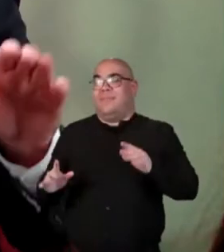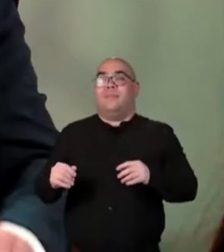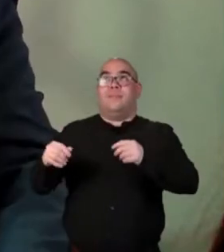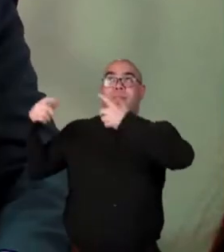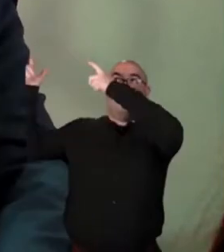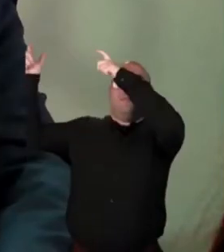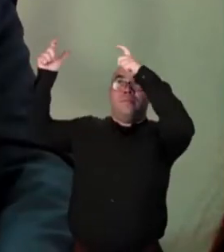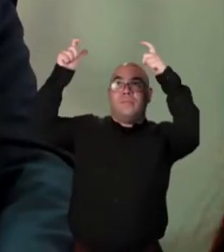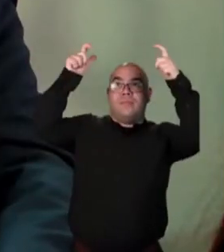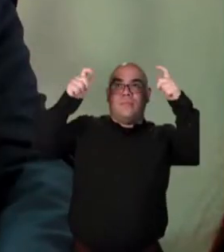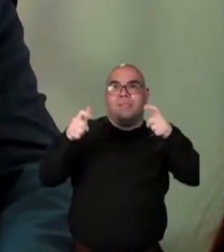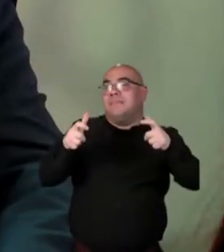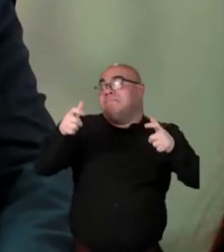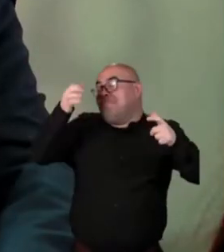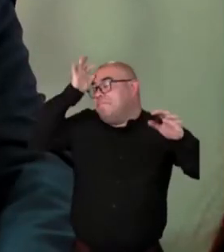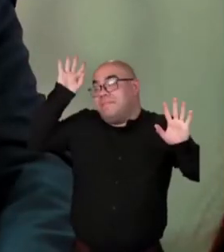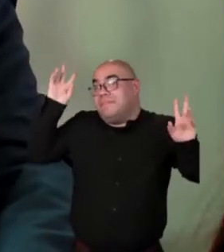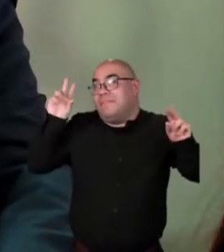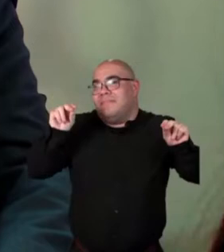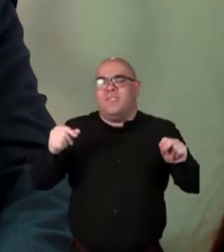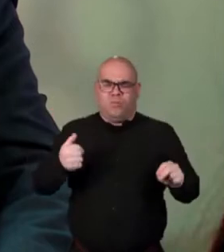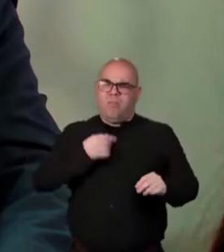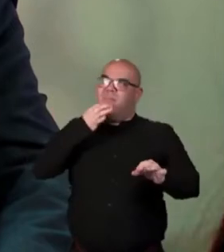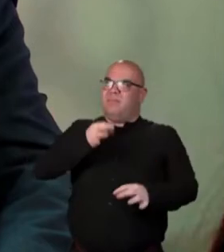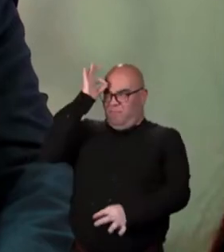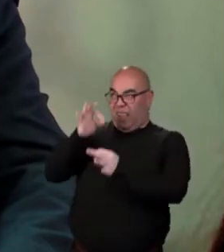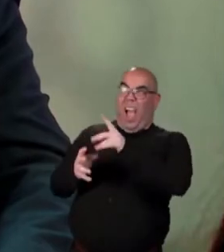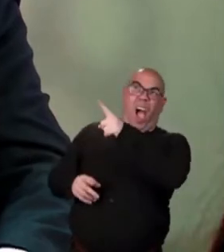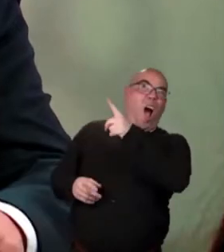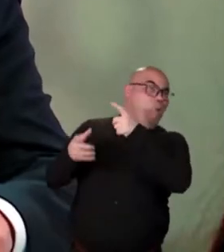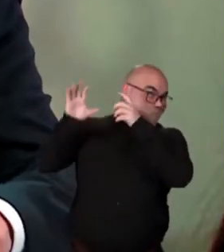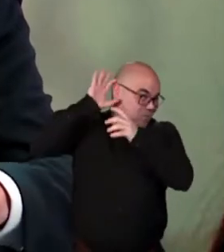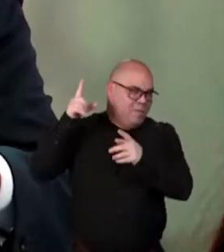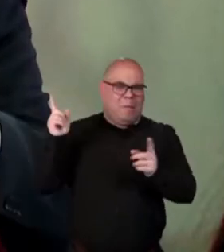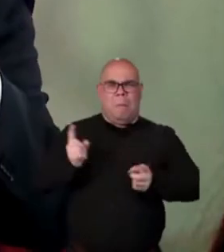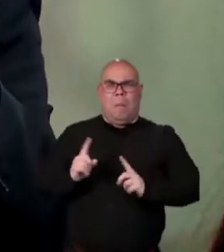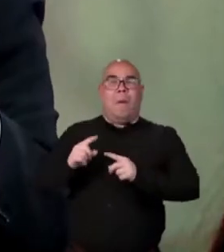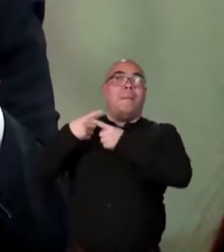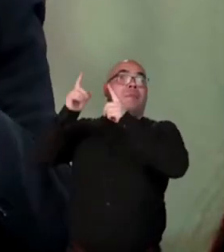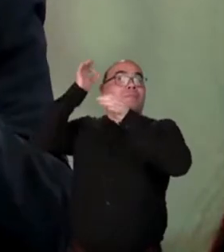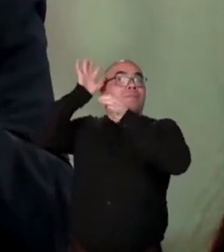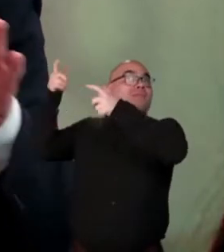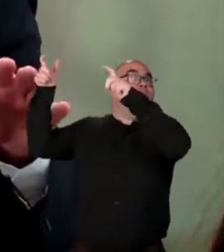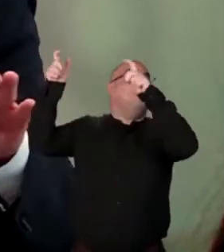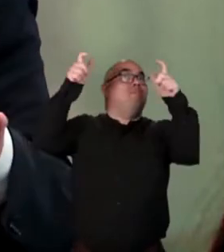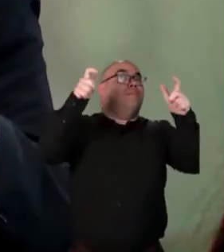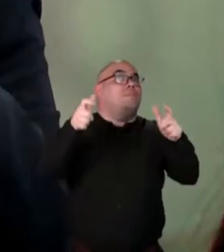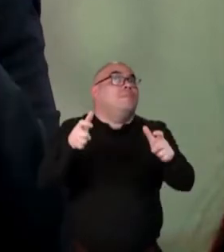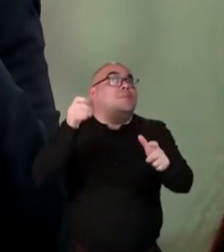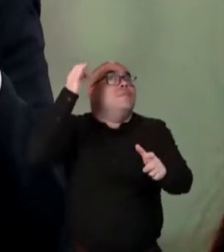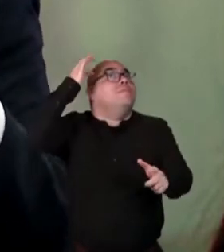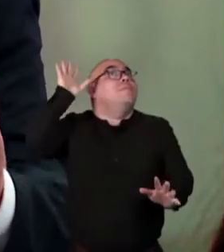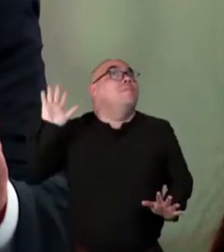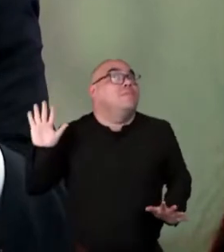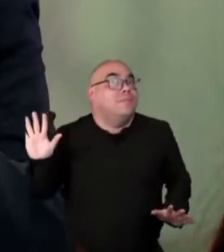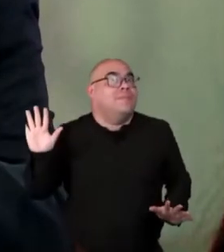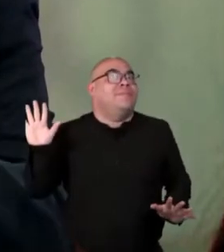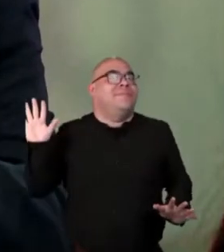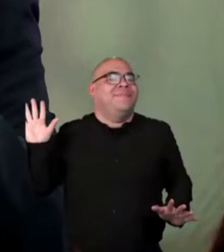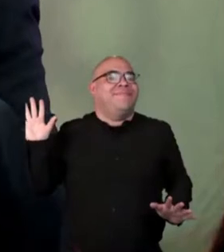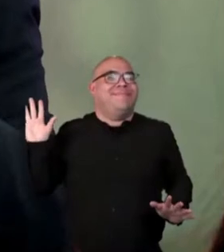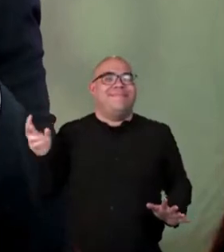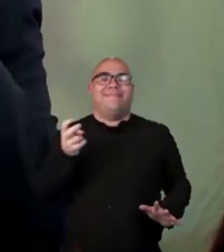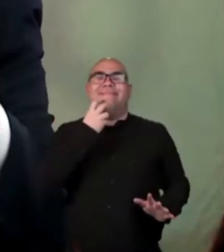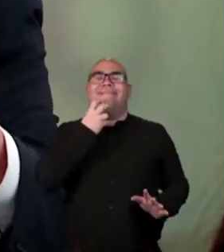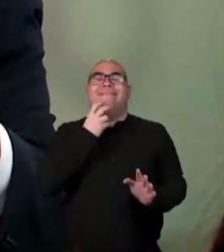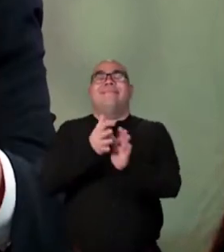van a venir los marcianos entonces preparemos entonces todo eso digo yo va a ocurrir y para eso necesitamos seres humanos